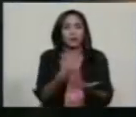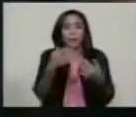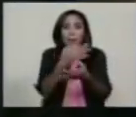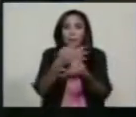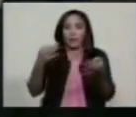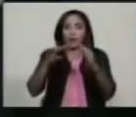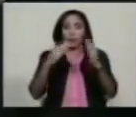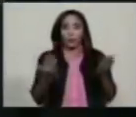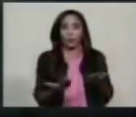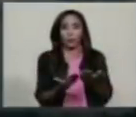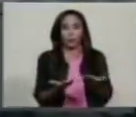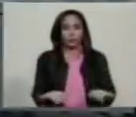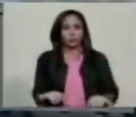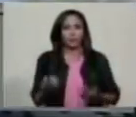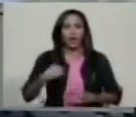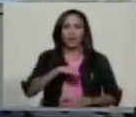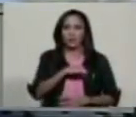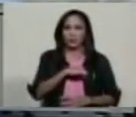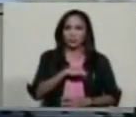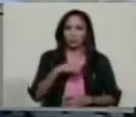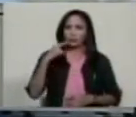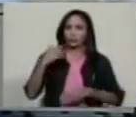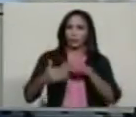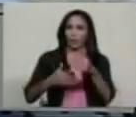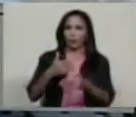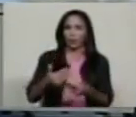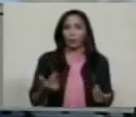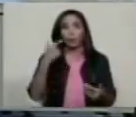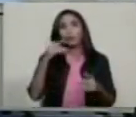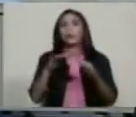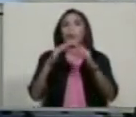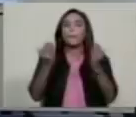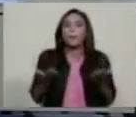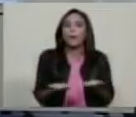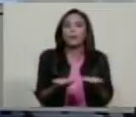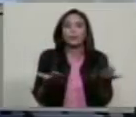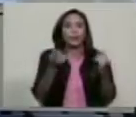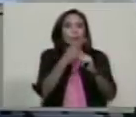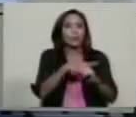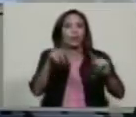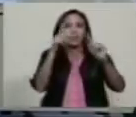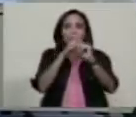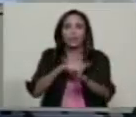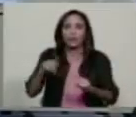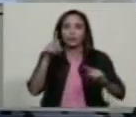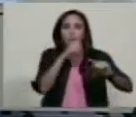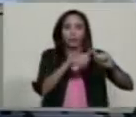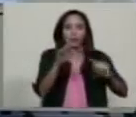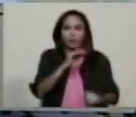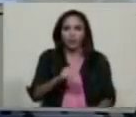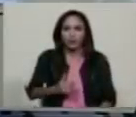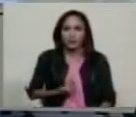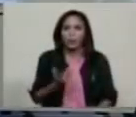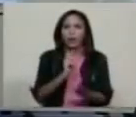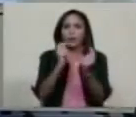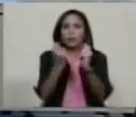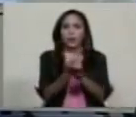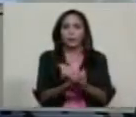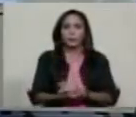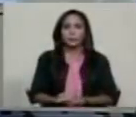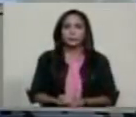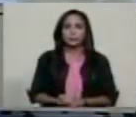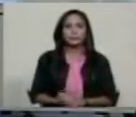Nosotros hemos vivido la construcción de un mundo distinto y sabemos que otro mundo es posible. El